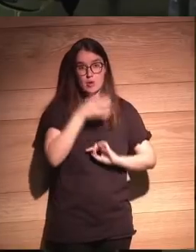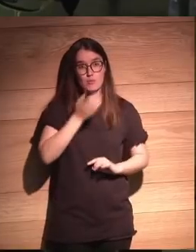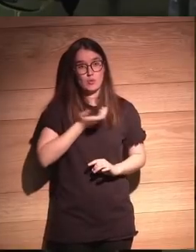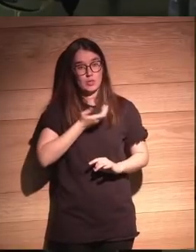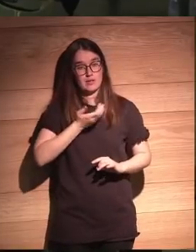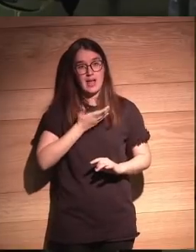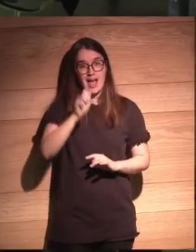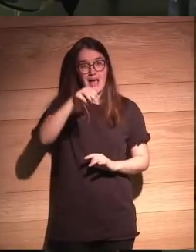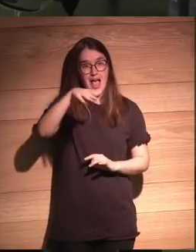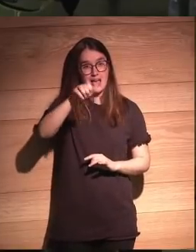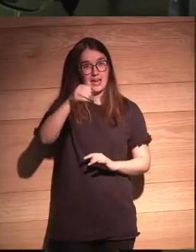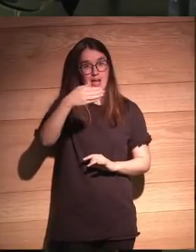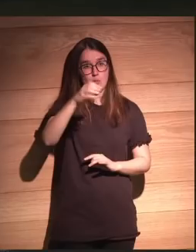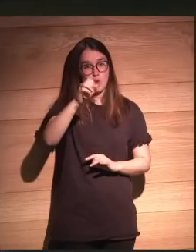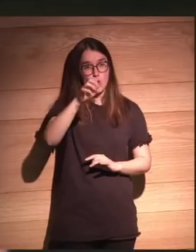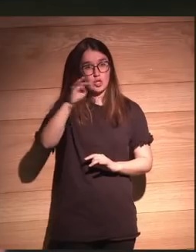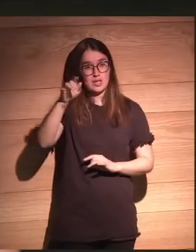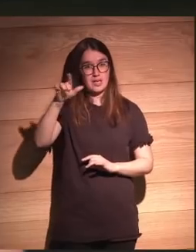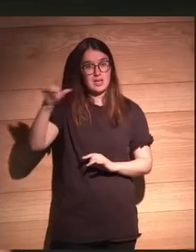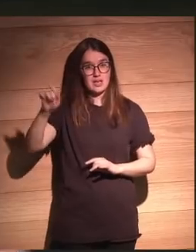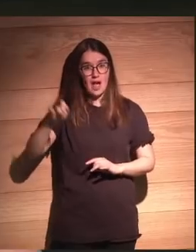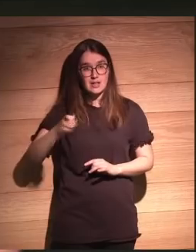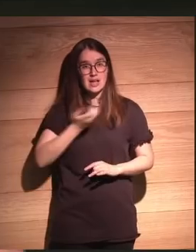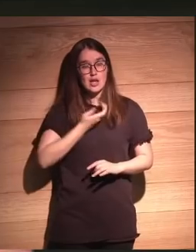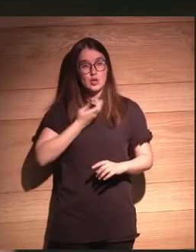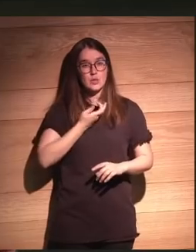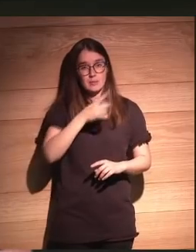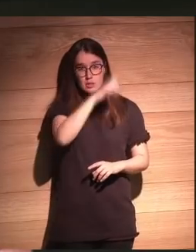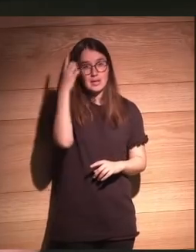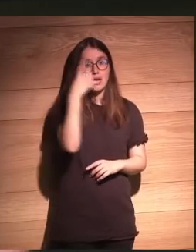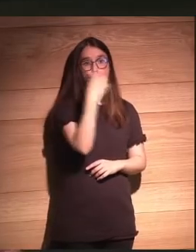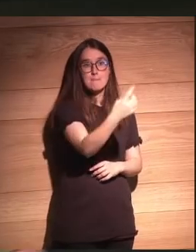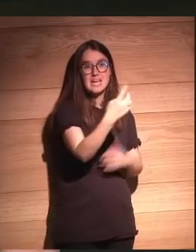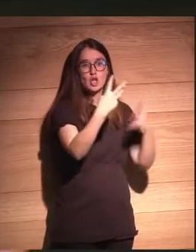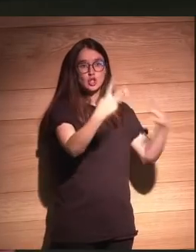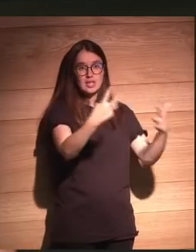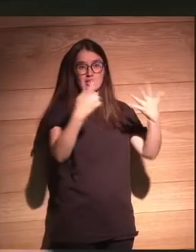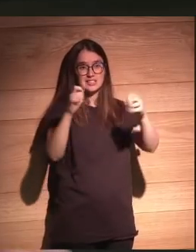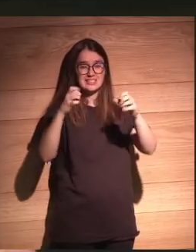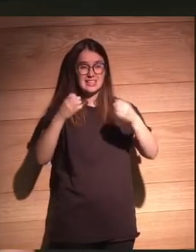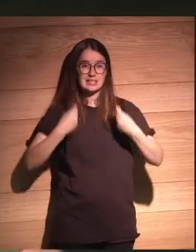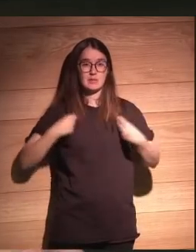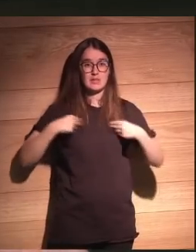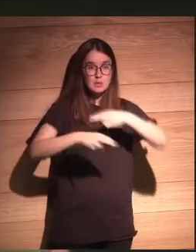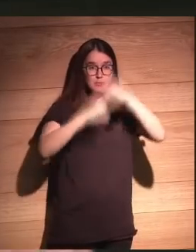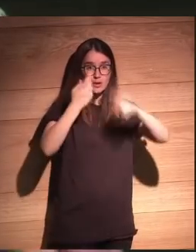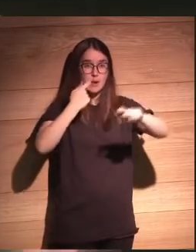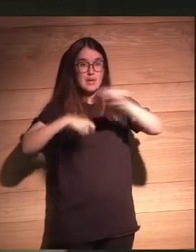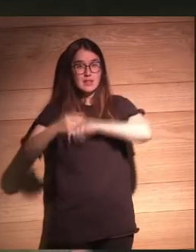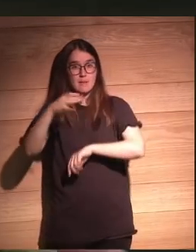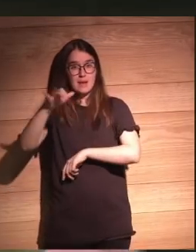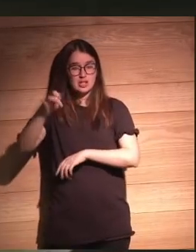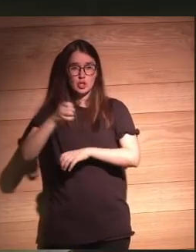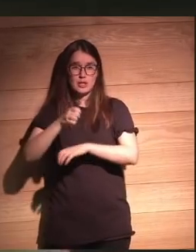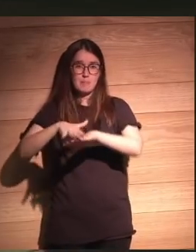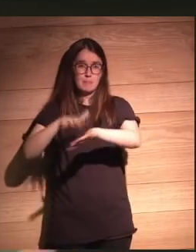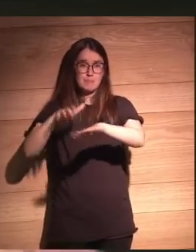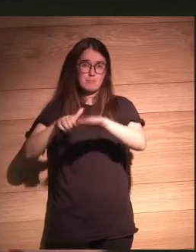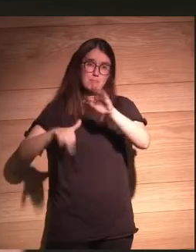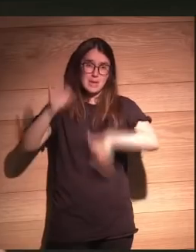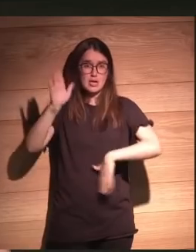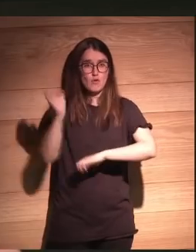Ana Botella, desde el Ayuntamiento de Madrid, vende 1.860 viviendas de titularidad pública a Blackstone, el mayor fondo buitre